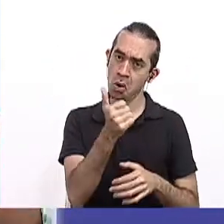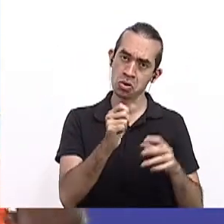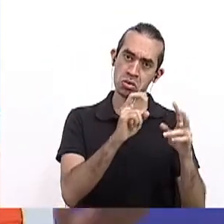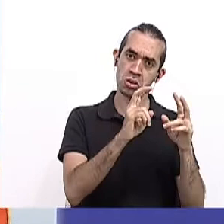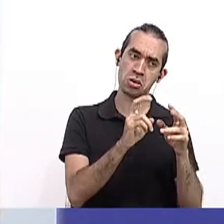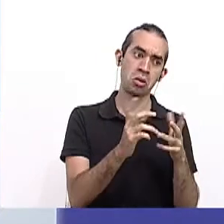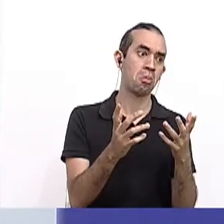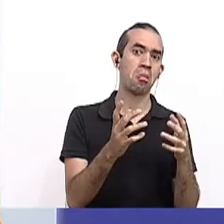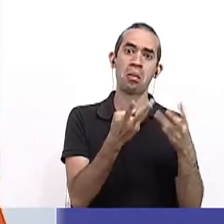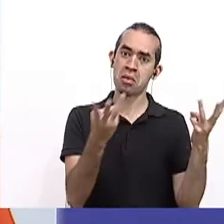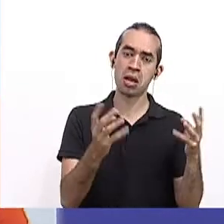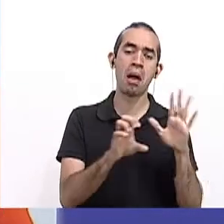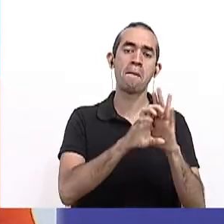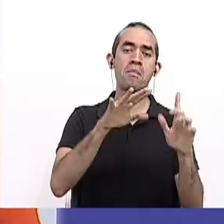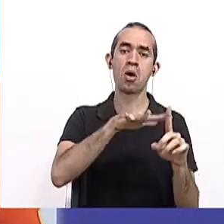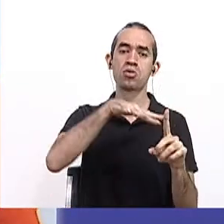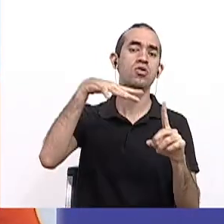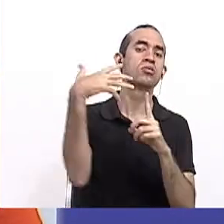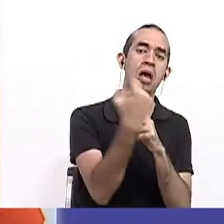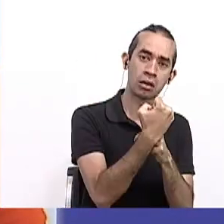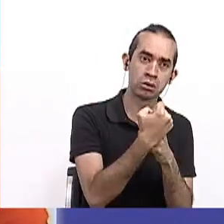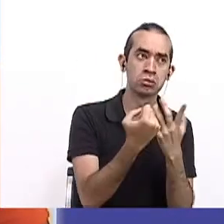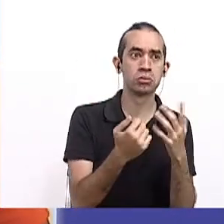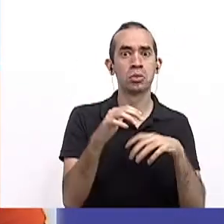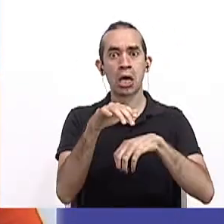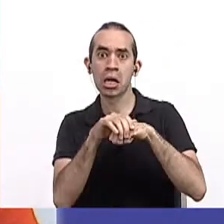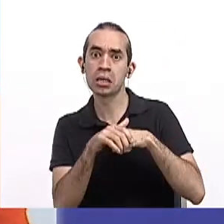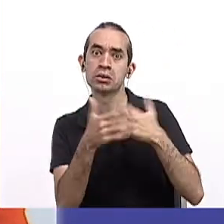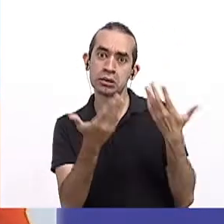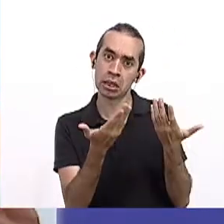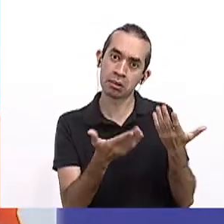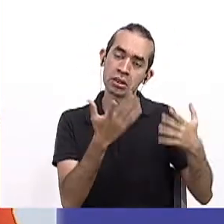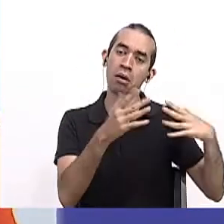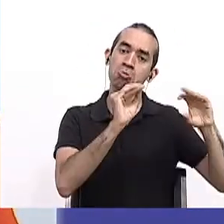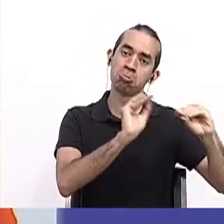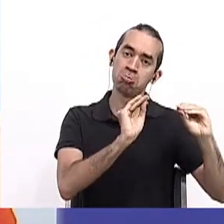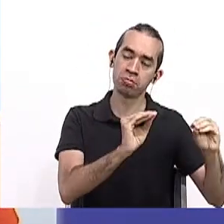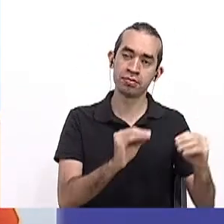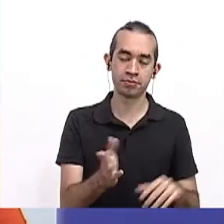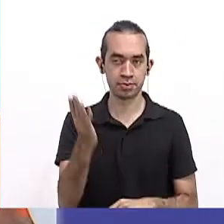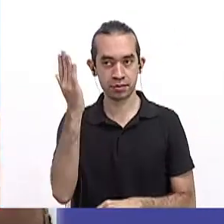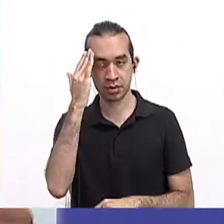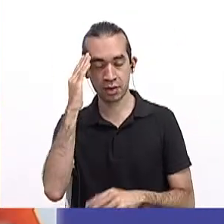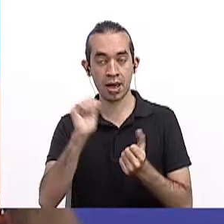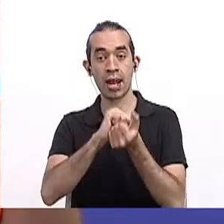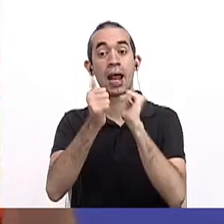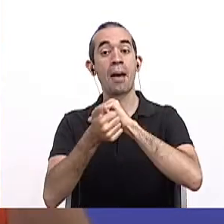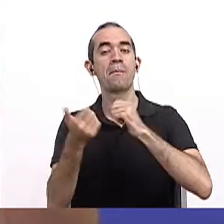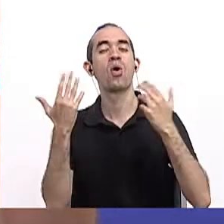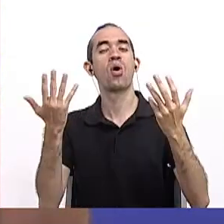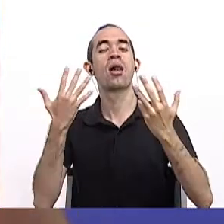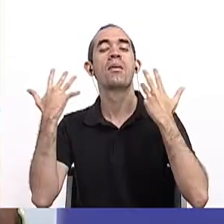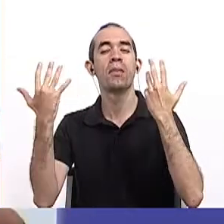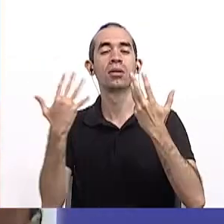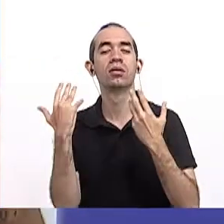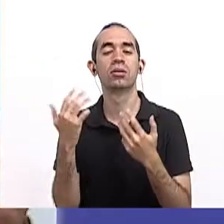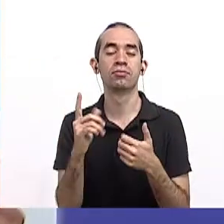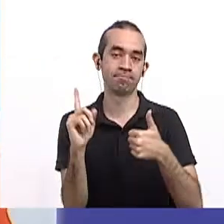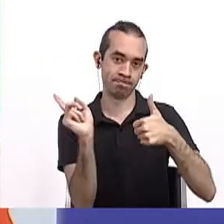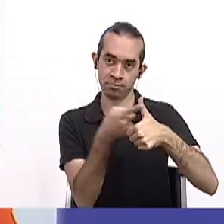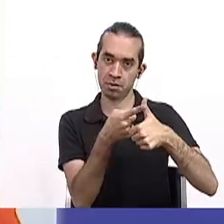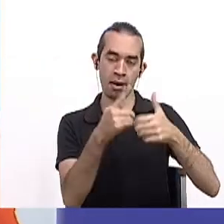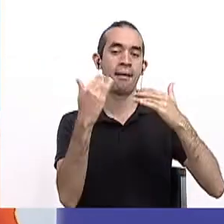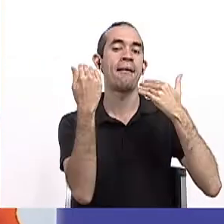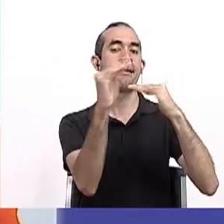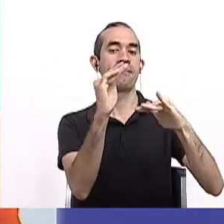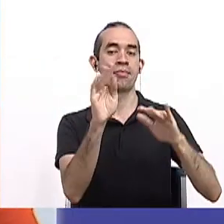asignatura como estudios sociales o inclusive inglés. Bueno, el cambio climático lo vamos a ver como el primer